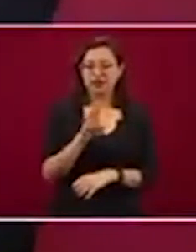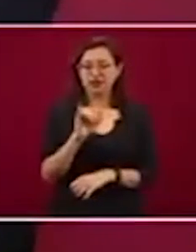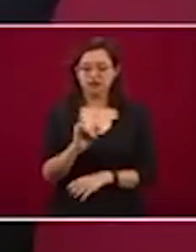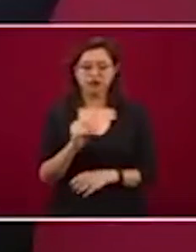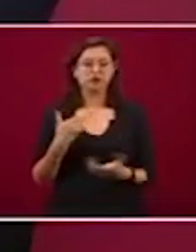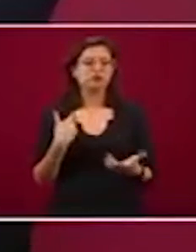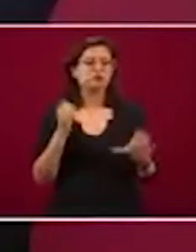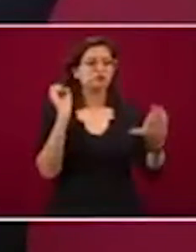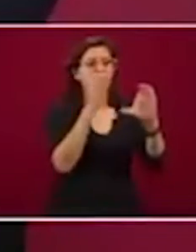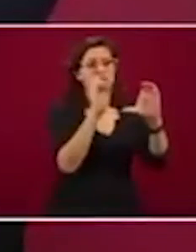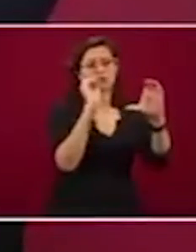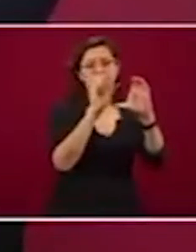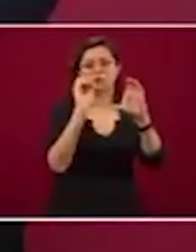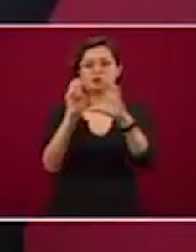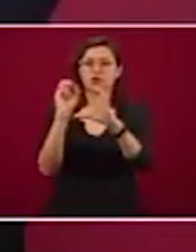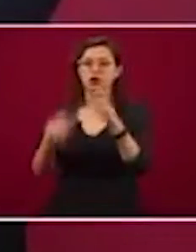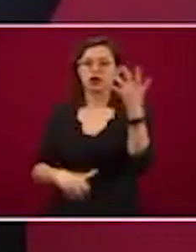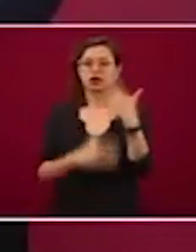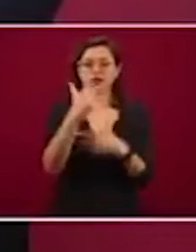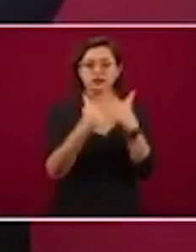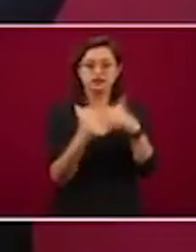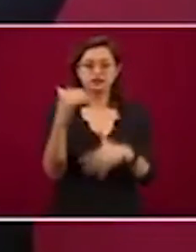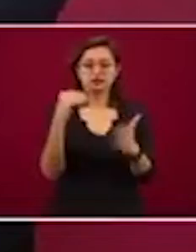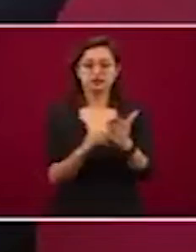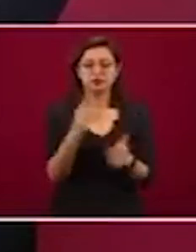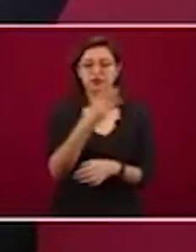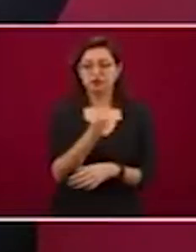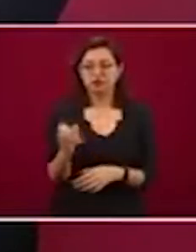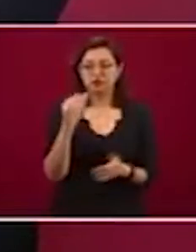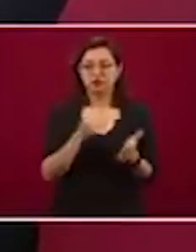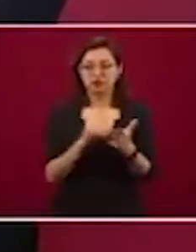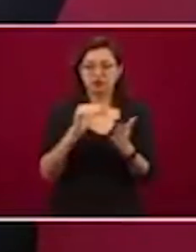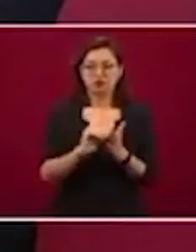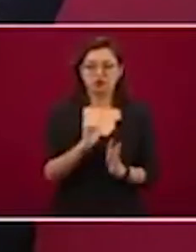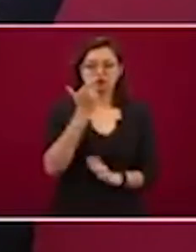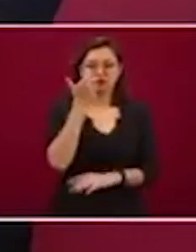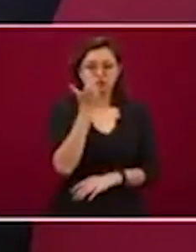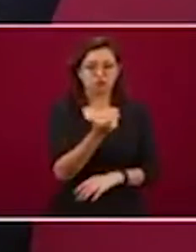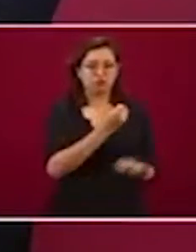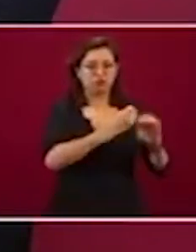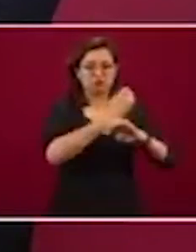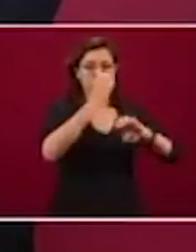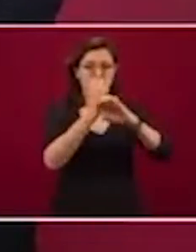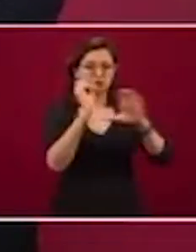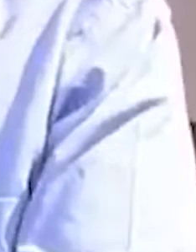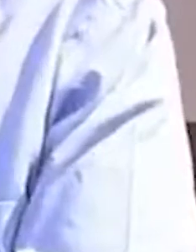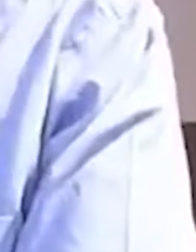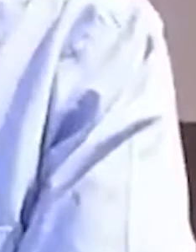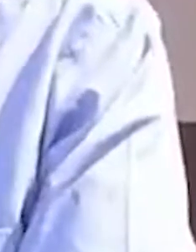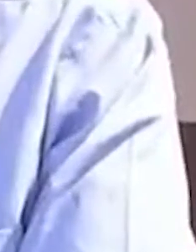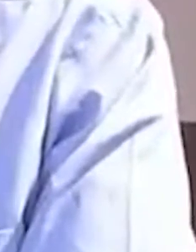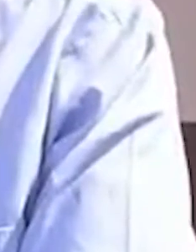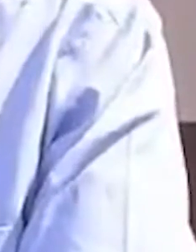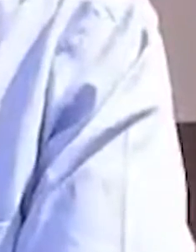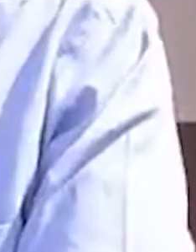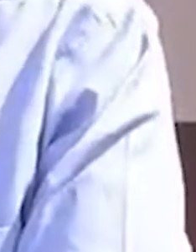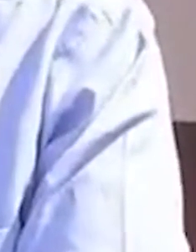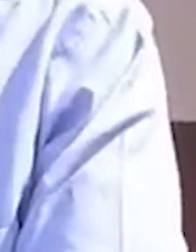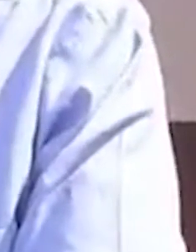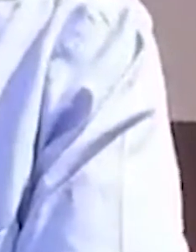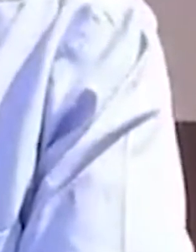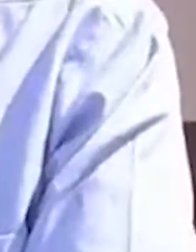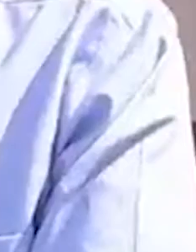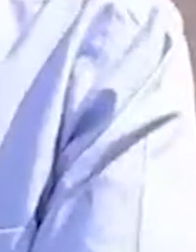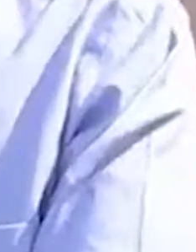contingencia sanitaria gracias a la falta de acciones contundentes por parte del gobierno de andrés manuel lópez obrador este inicio de semana